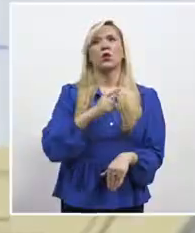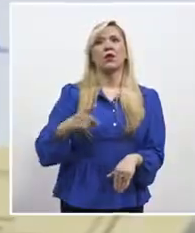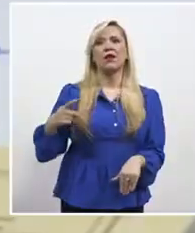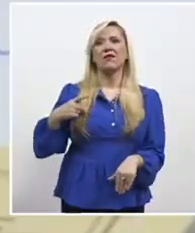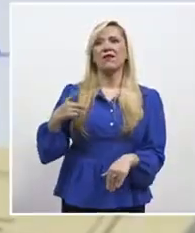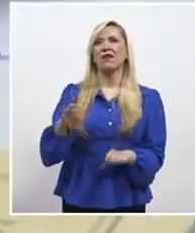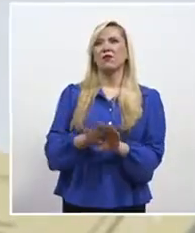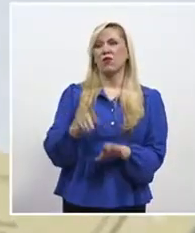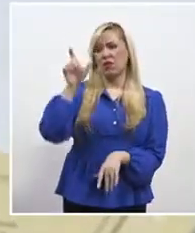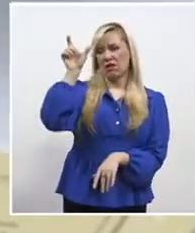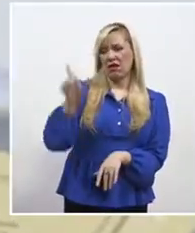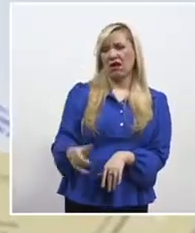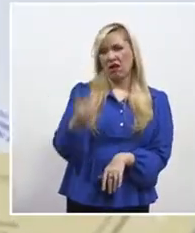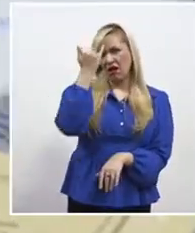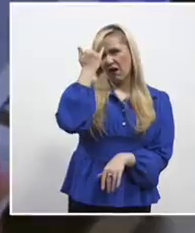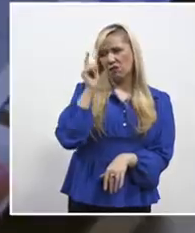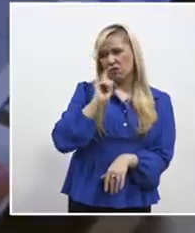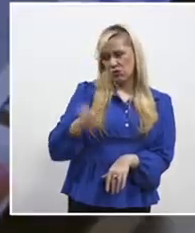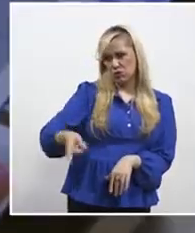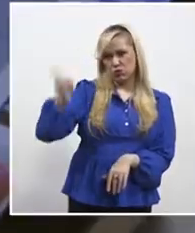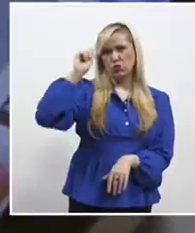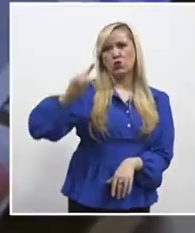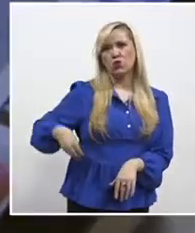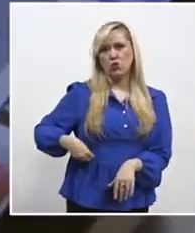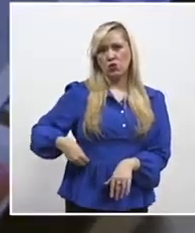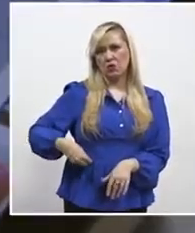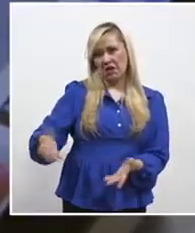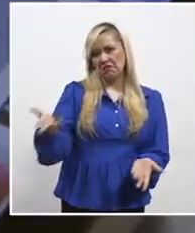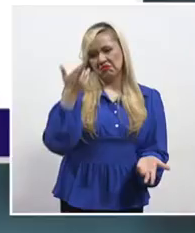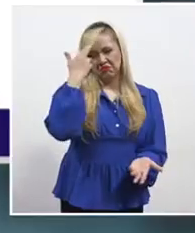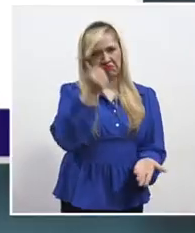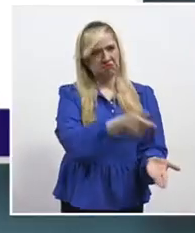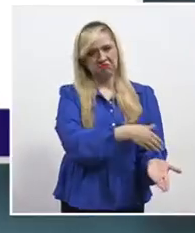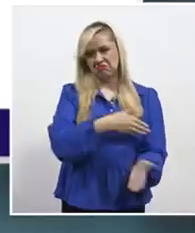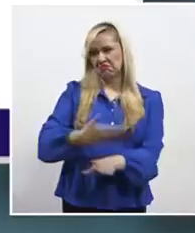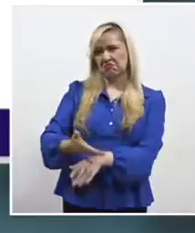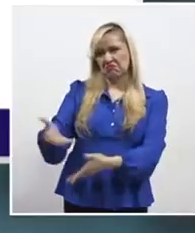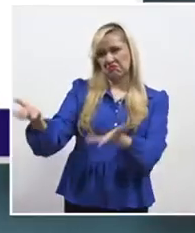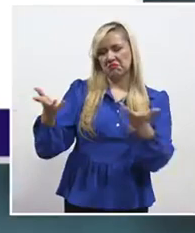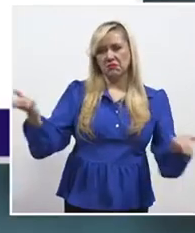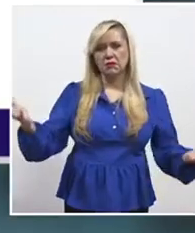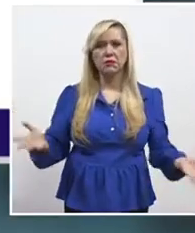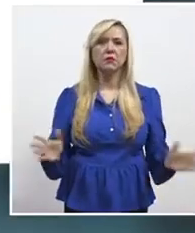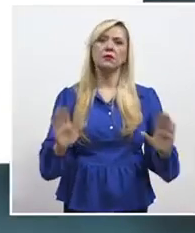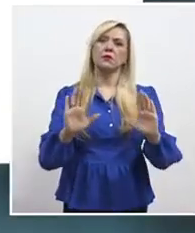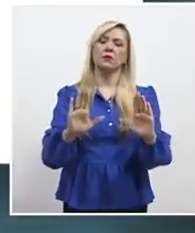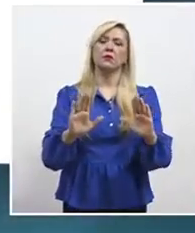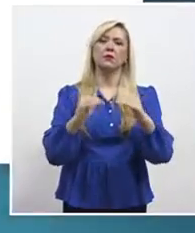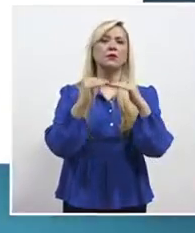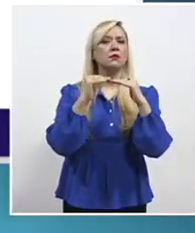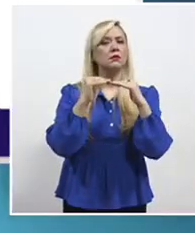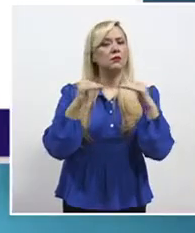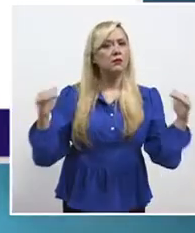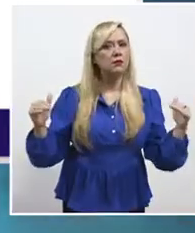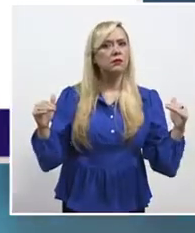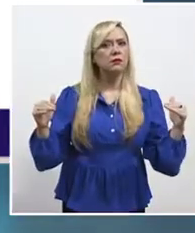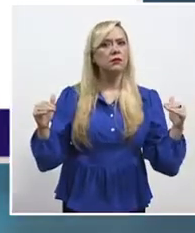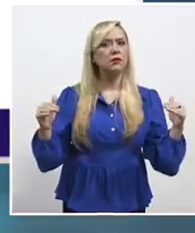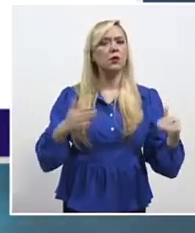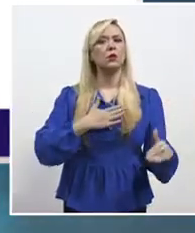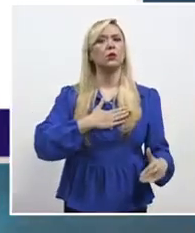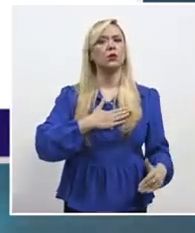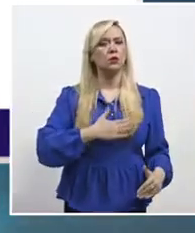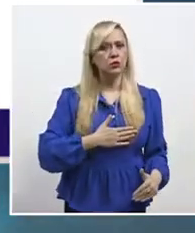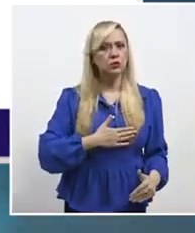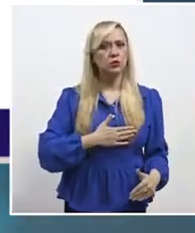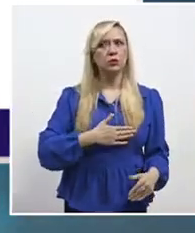prejuicio de género para visibilizar las situaciones de desventaja provocadas por ello, cuestionando la neutralidad de las formas aplicadas y